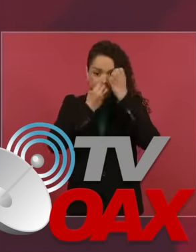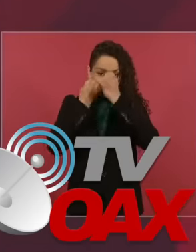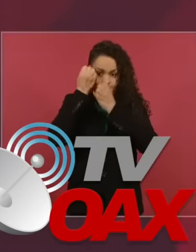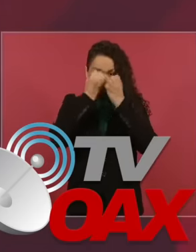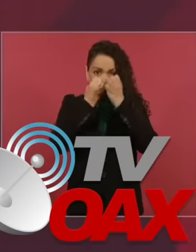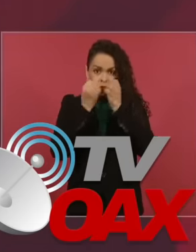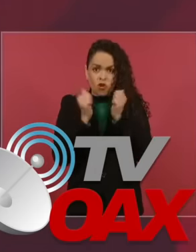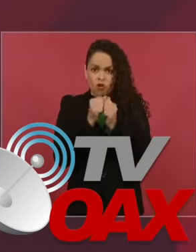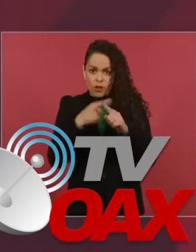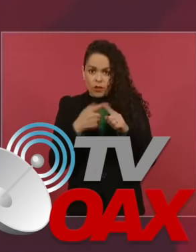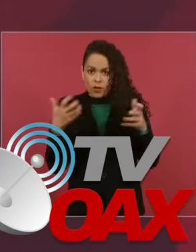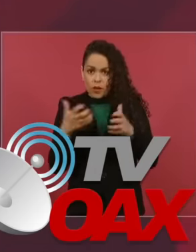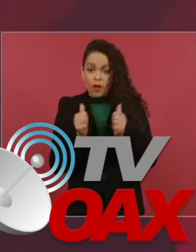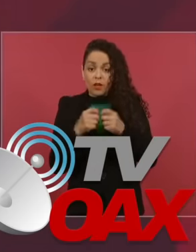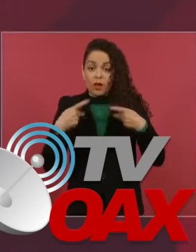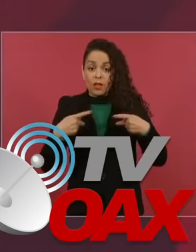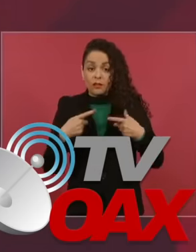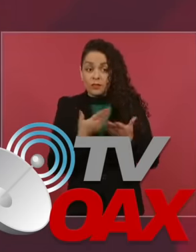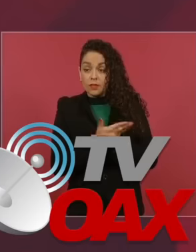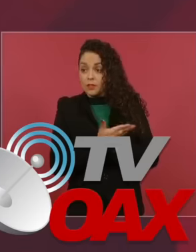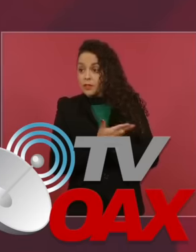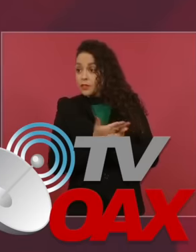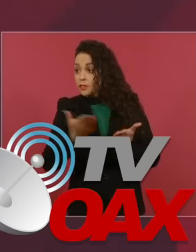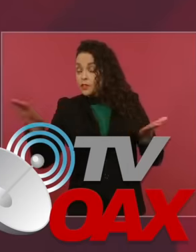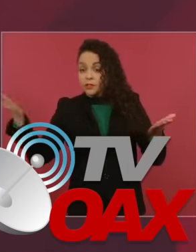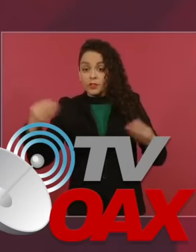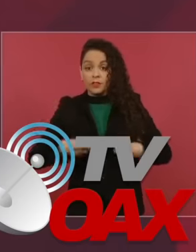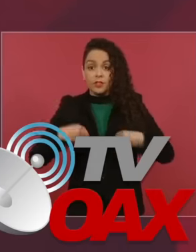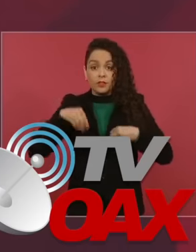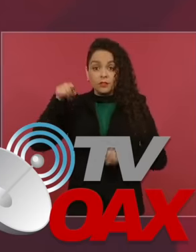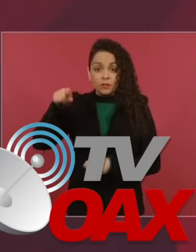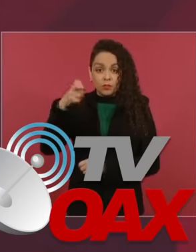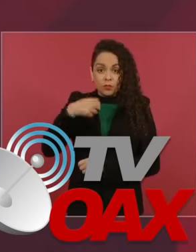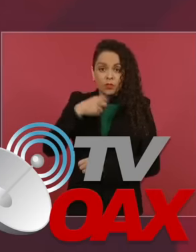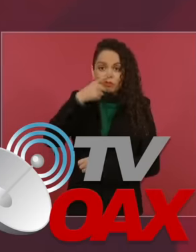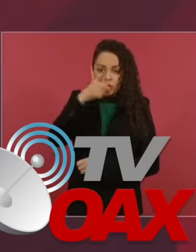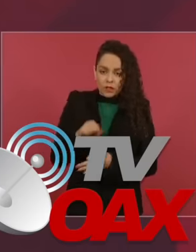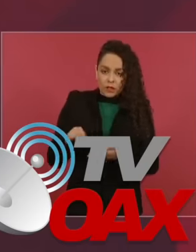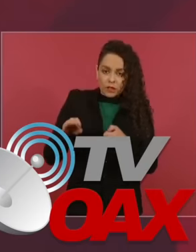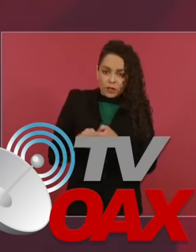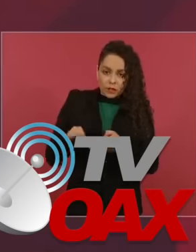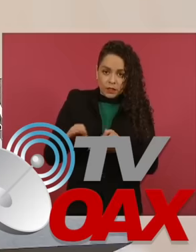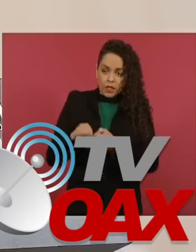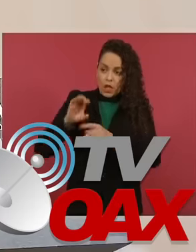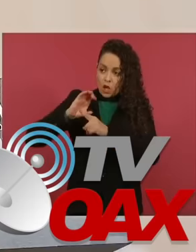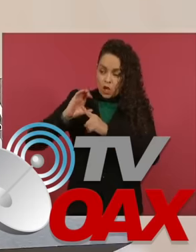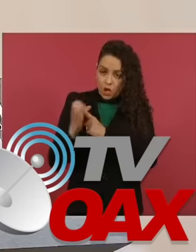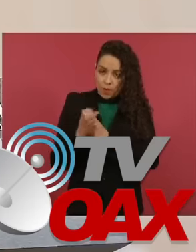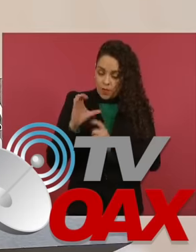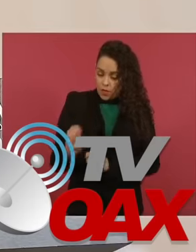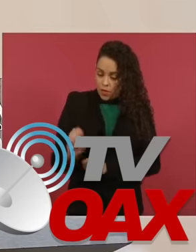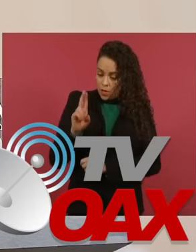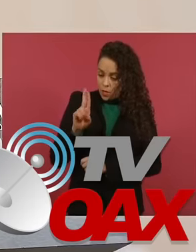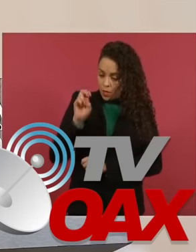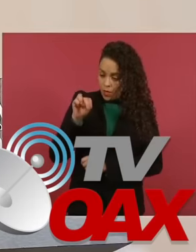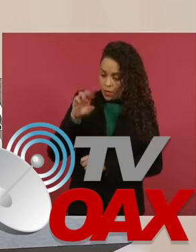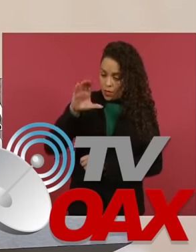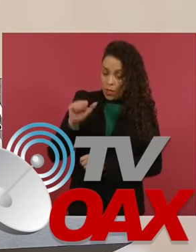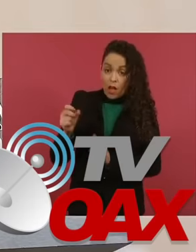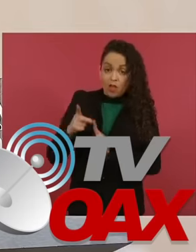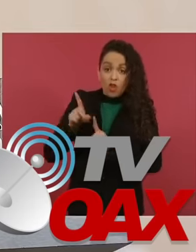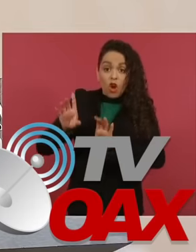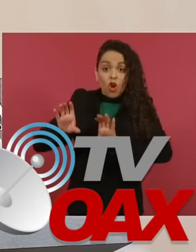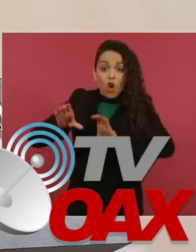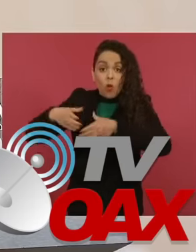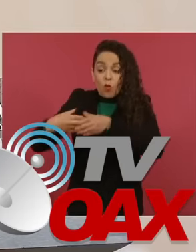la gente. Por eso señalo mucho que nosotros tenemos diálogo directo con los comités de Cuenca, directamente en comunidades.